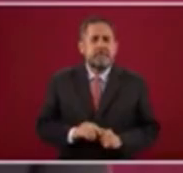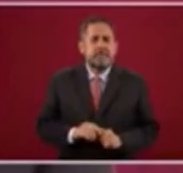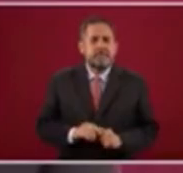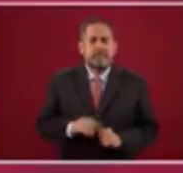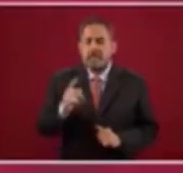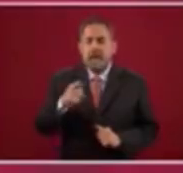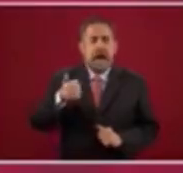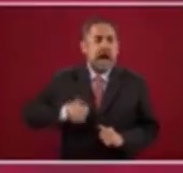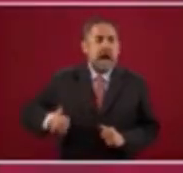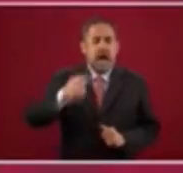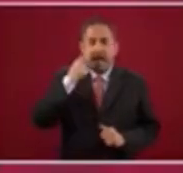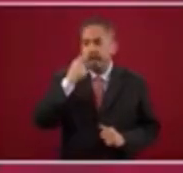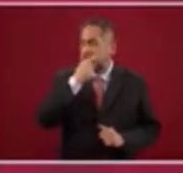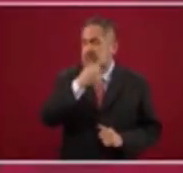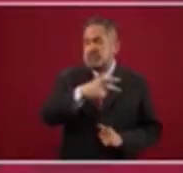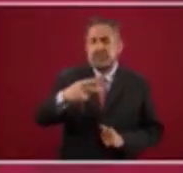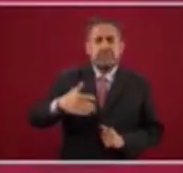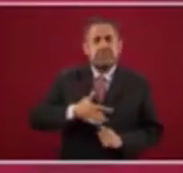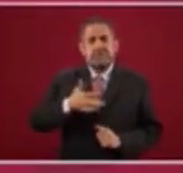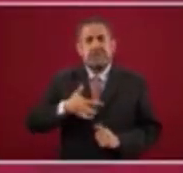que cada quien vea cómo le hace?